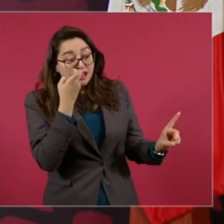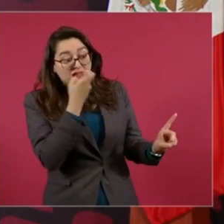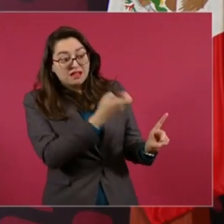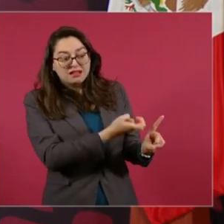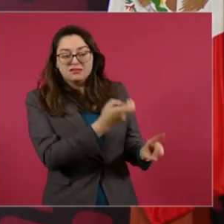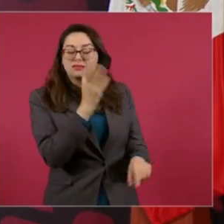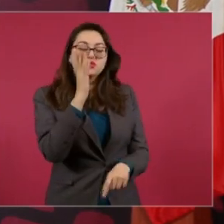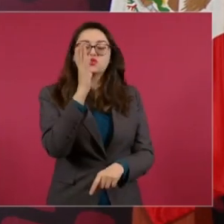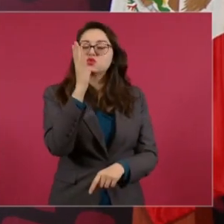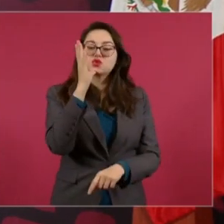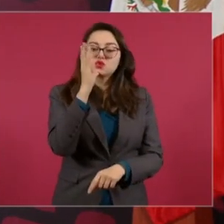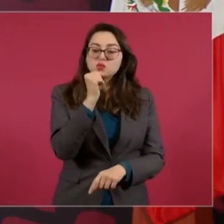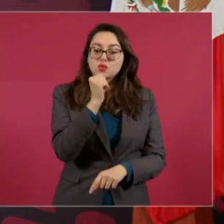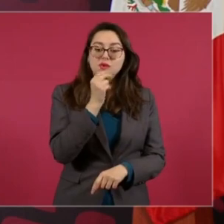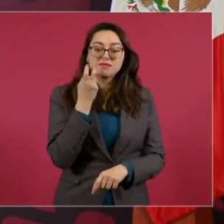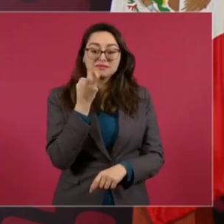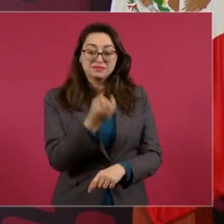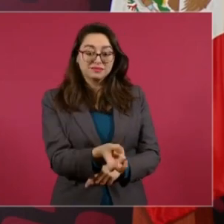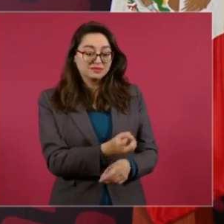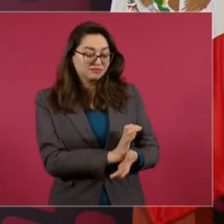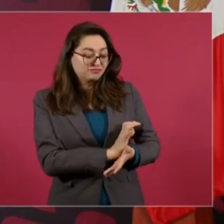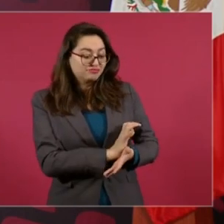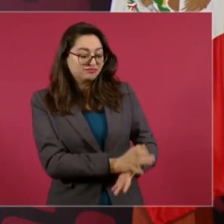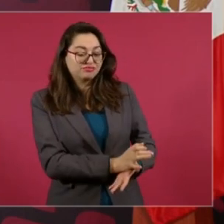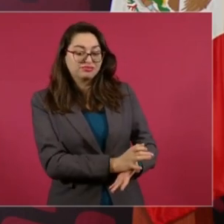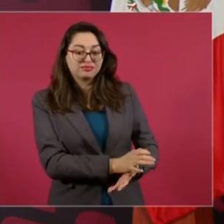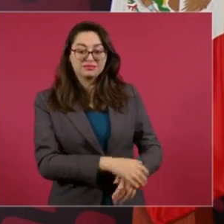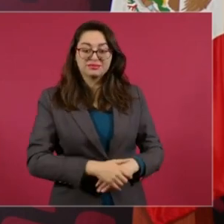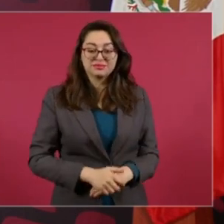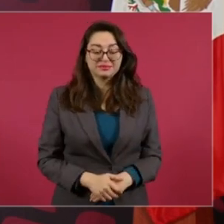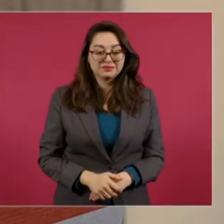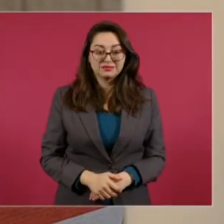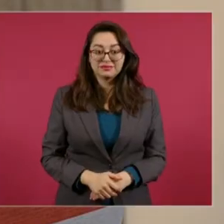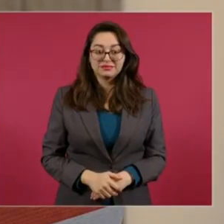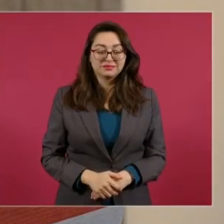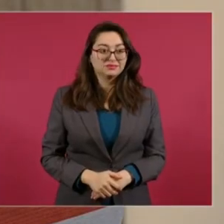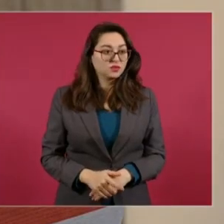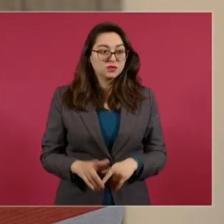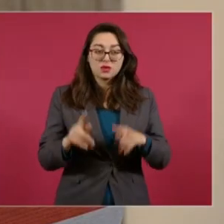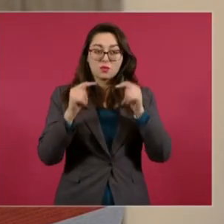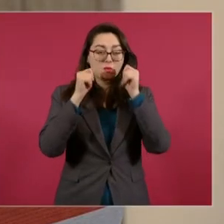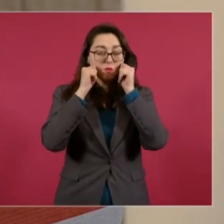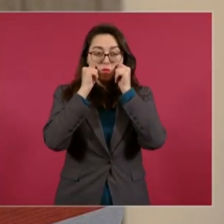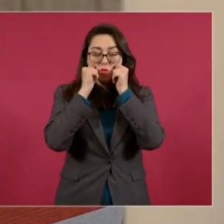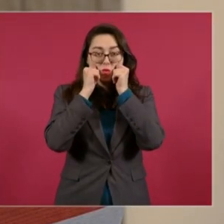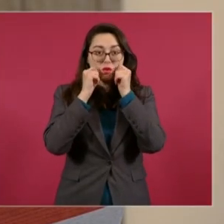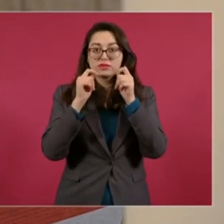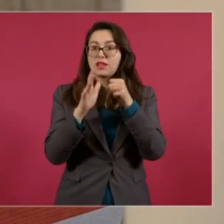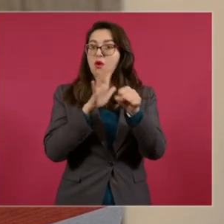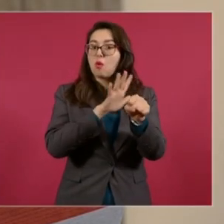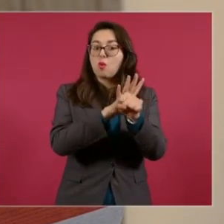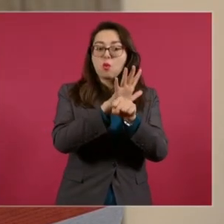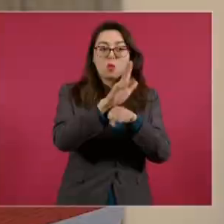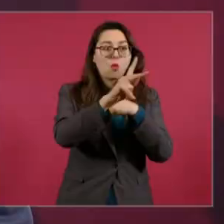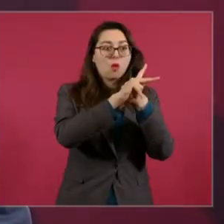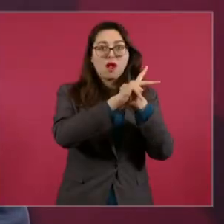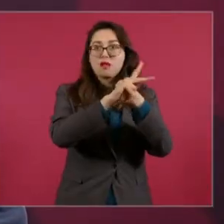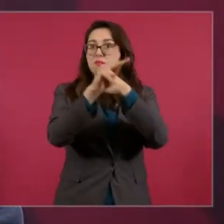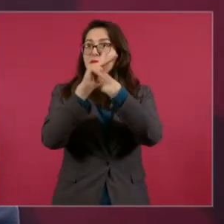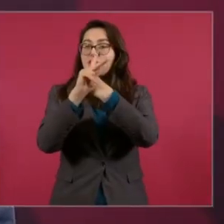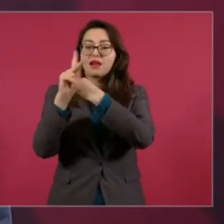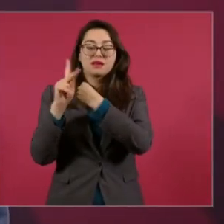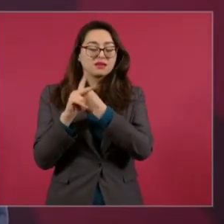No a la discriminación en ningún lugar del mundo. Sí a la